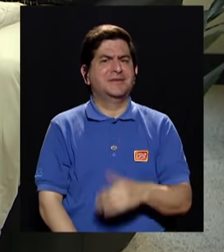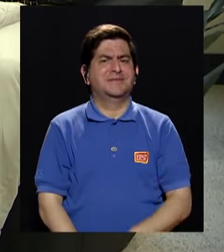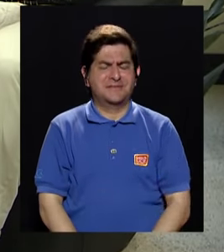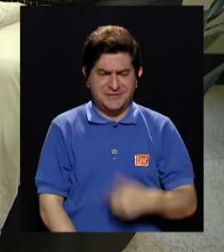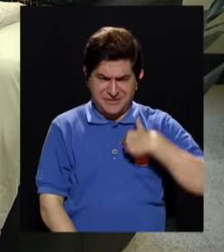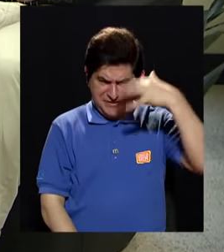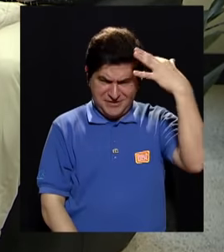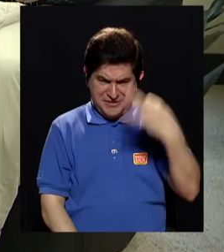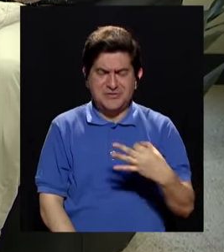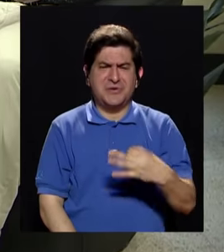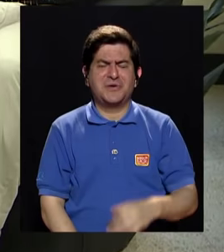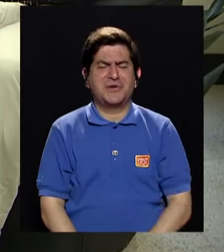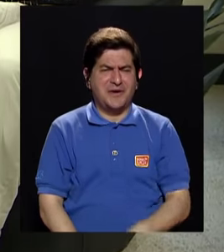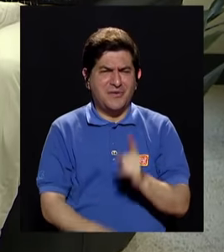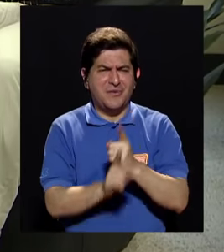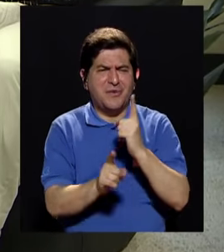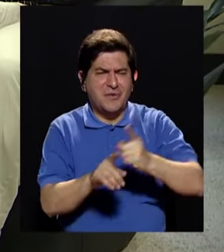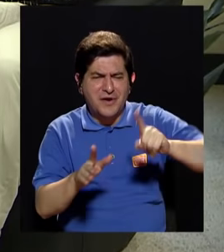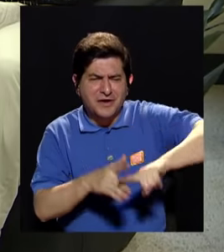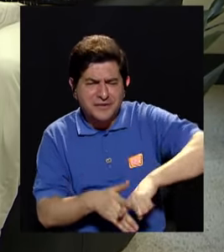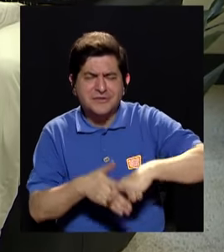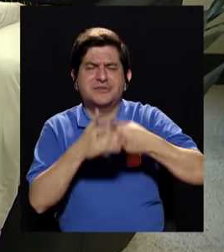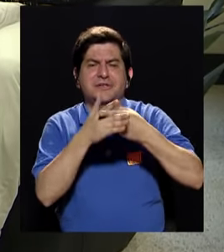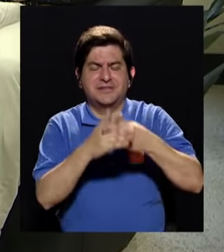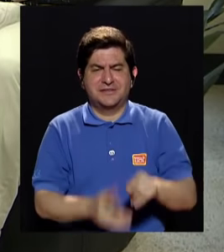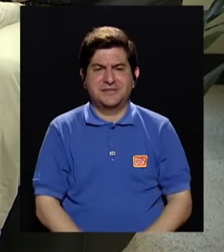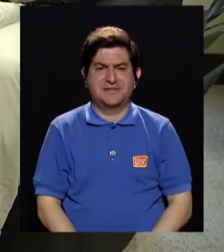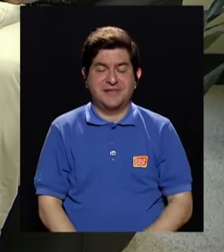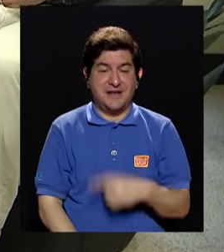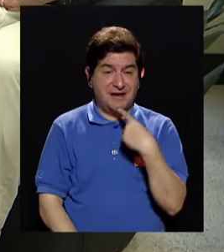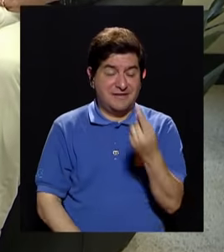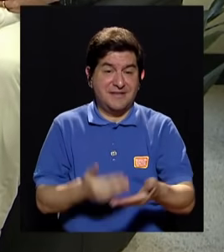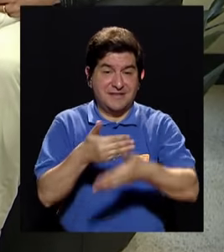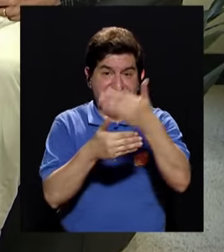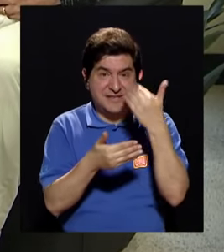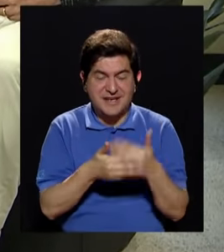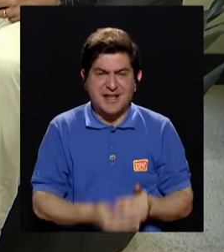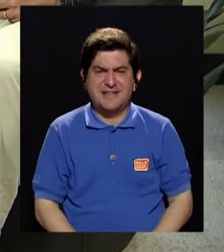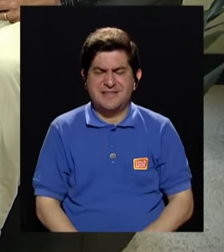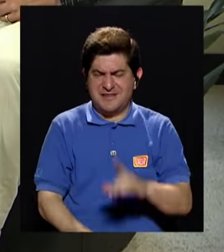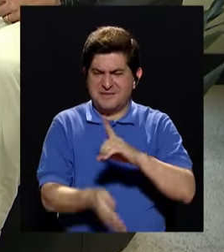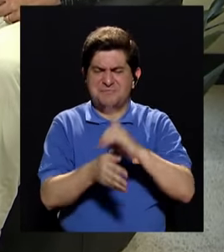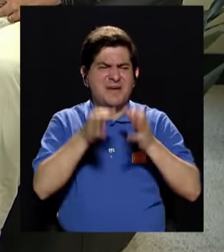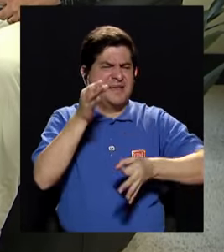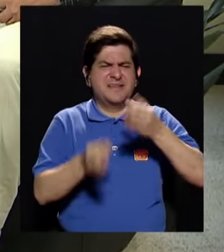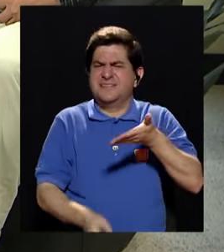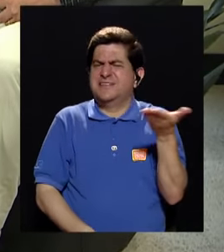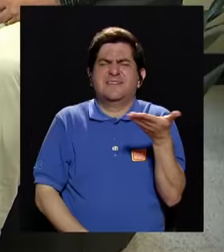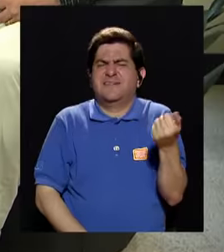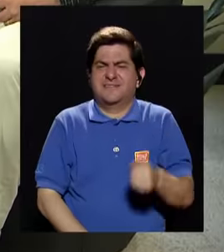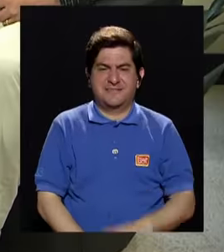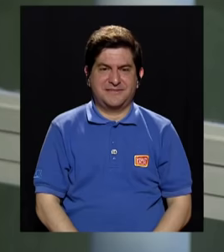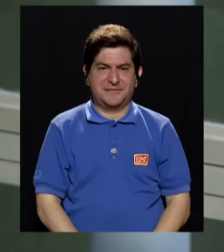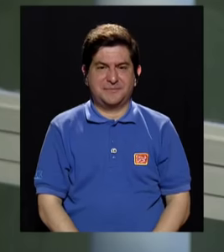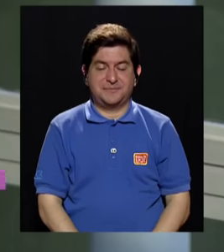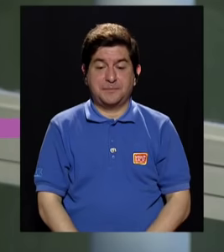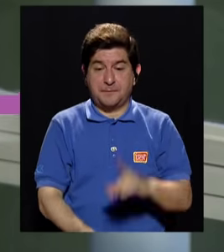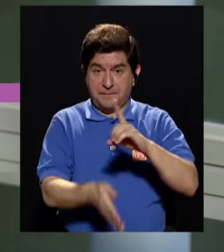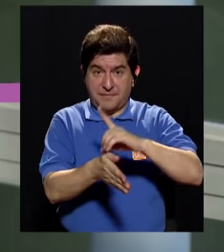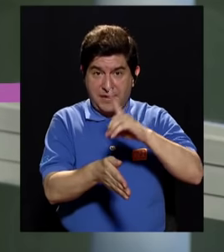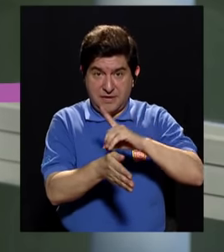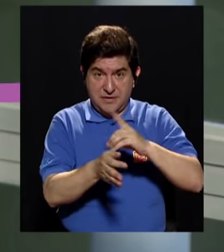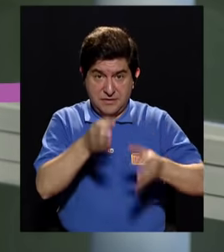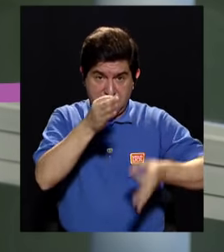doctora y yo creo que sería muy oportuno iniciar justamente por lo que llamábamos Verdad que es medicina forense bueno